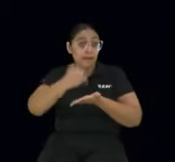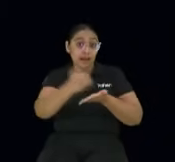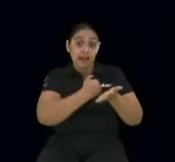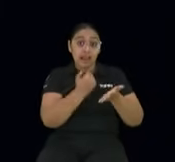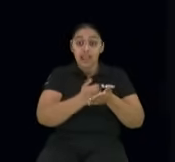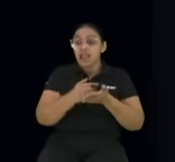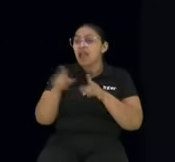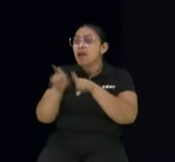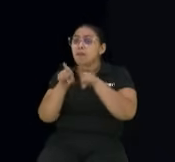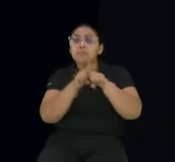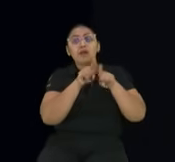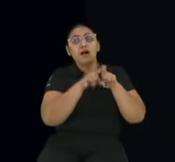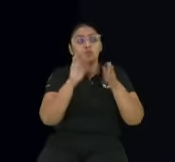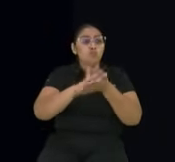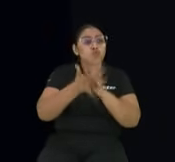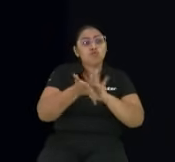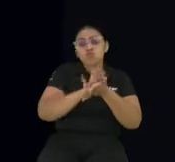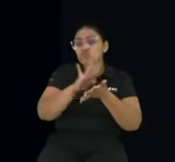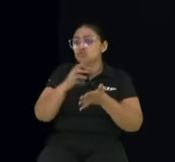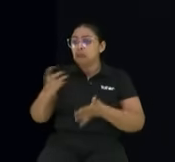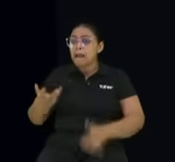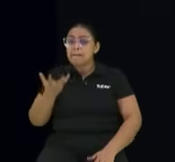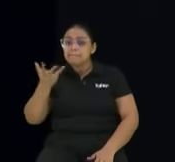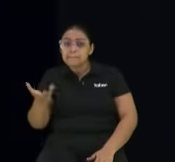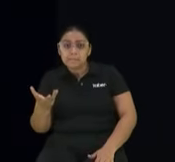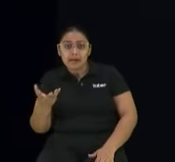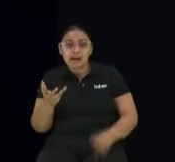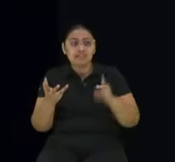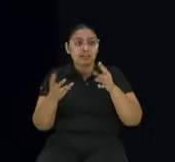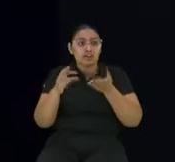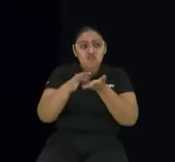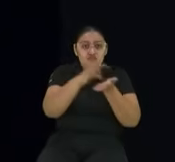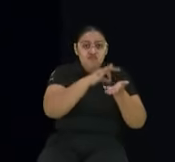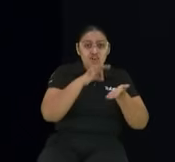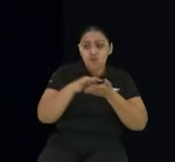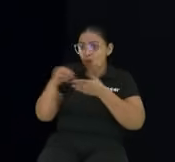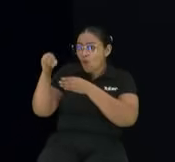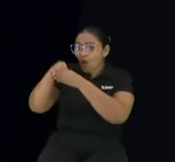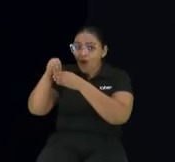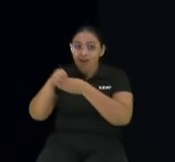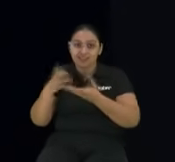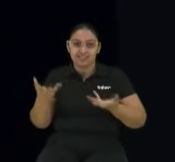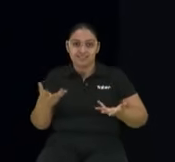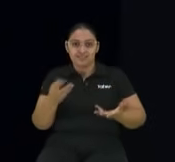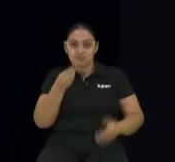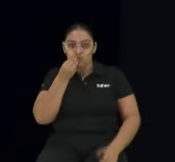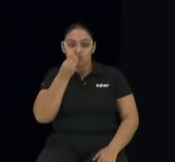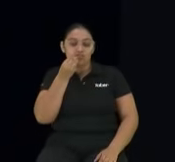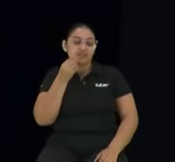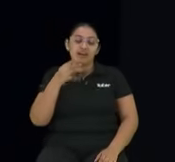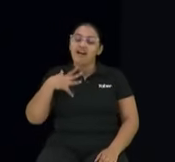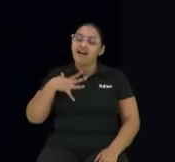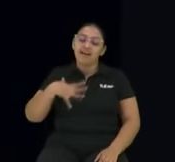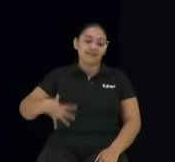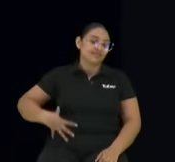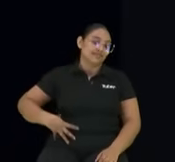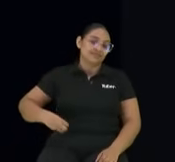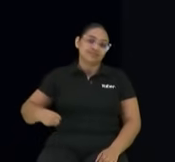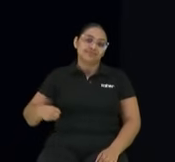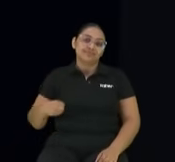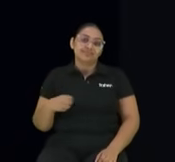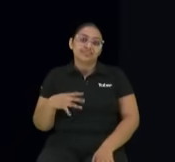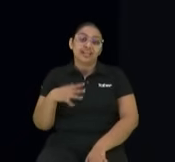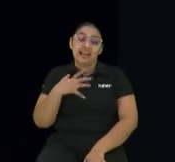hermano venga al culto va a haber pan con Frijol alguien dice amén Qué ricos son y mire pero son más ricos cuando son ajenos hermano no se